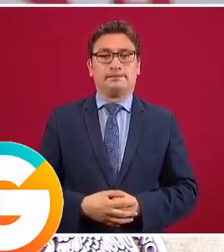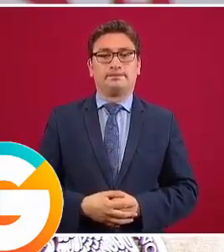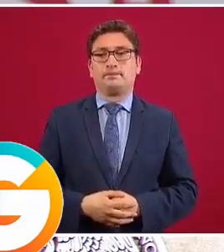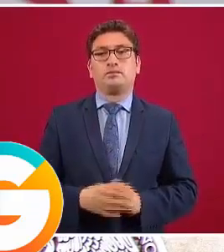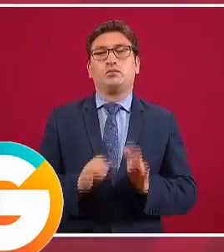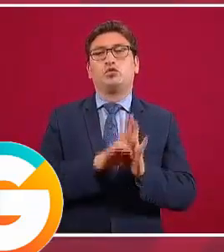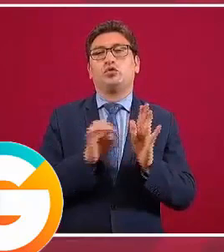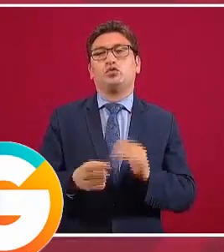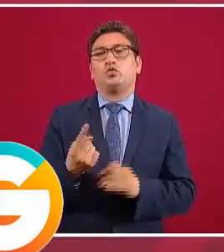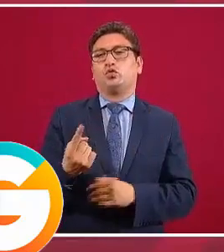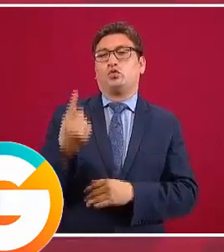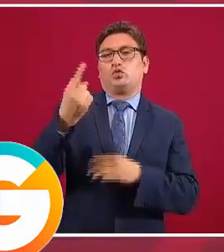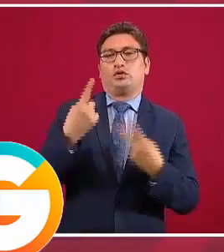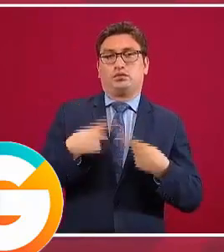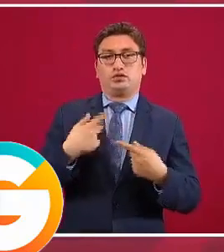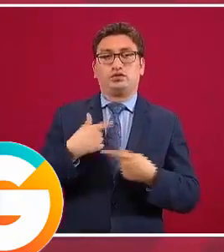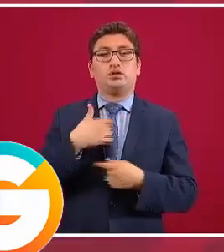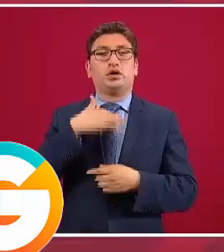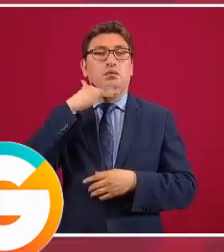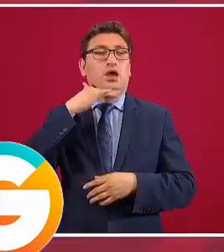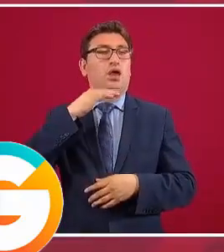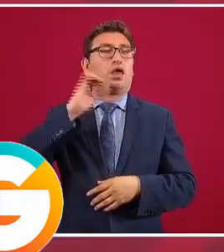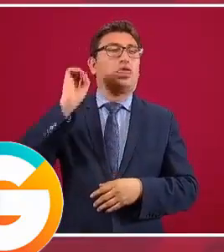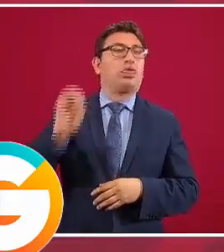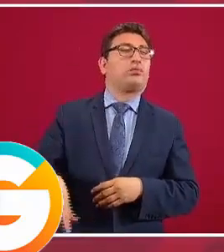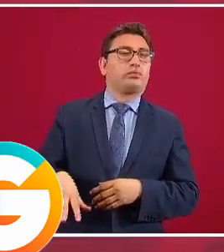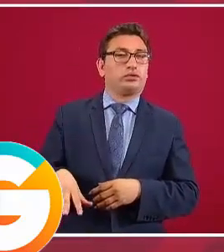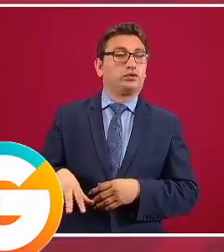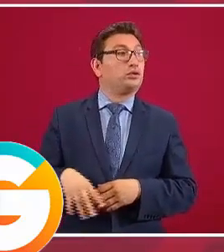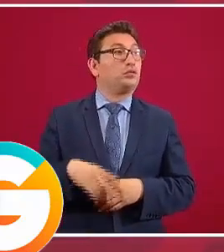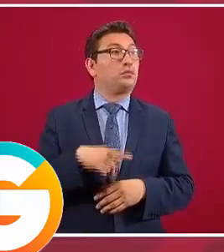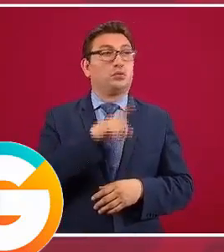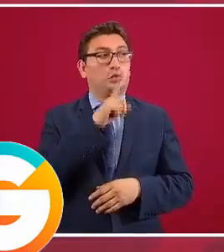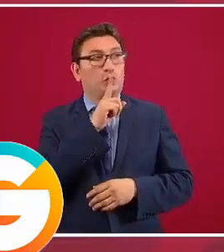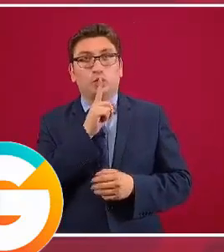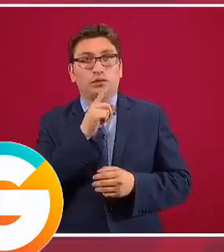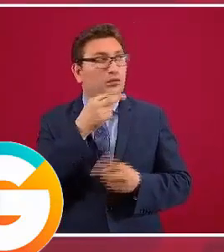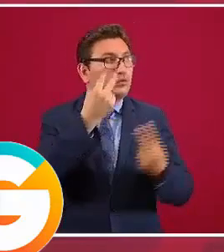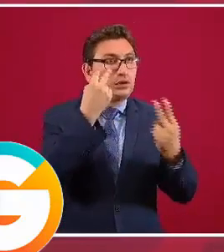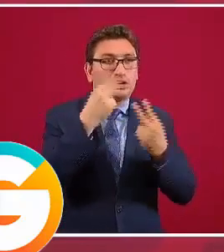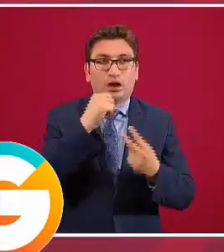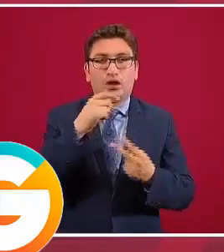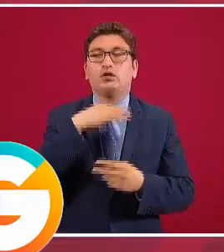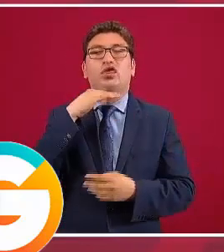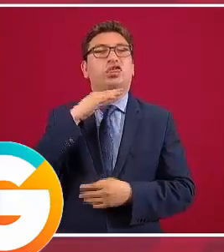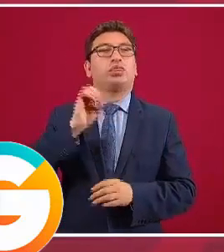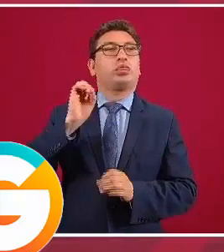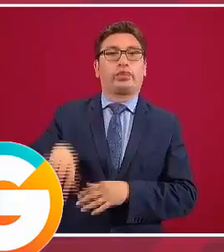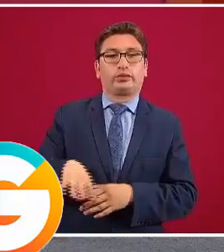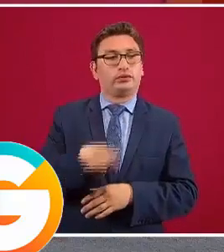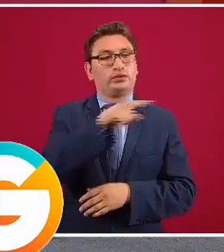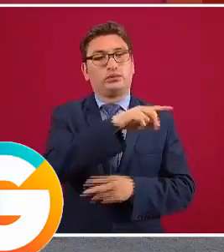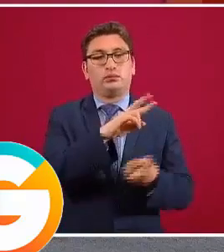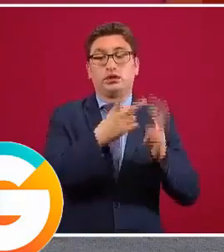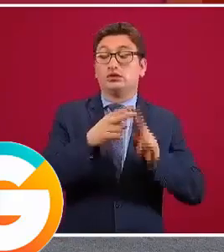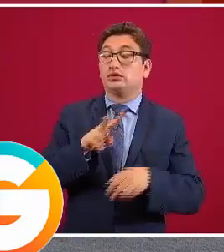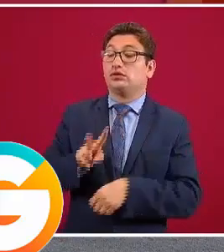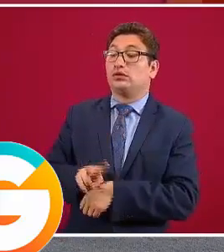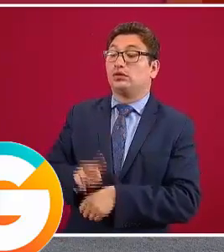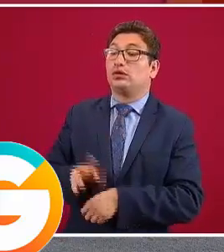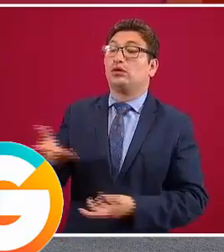Alguien que tira la basura pensando que no lo están viendo y que el vecino le